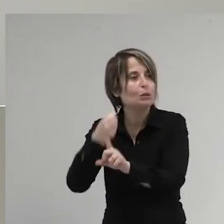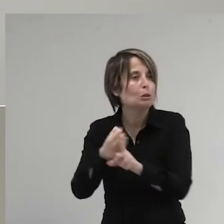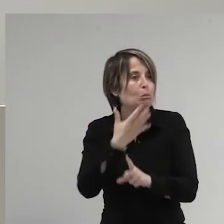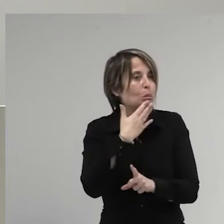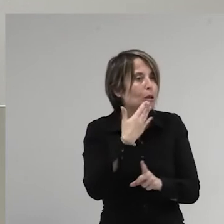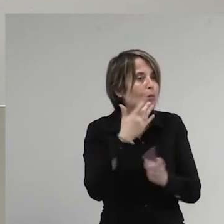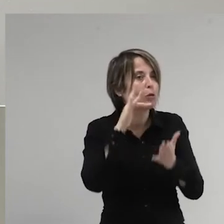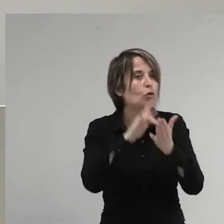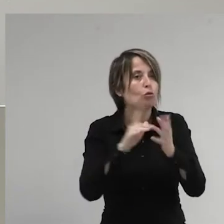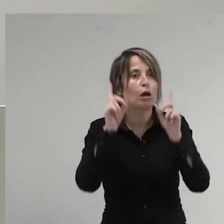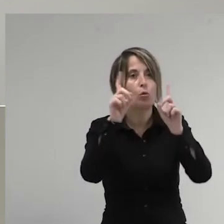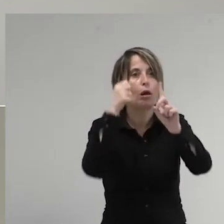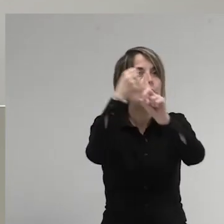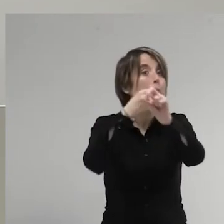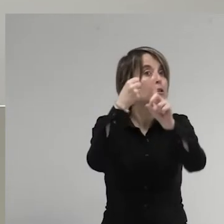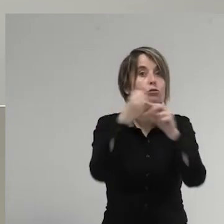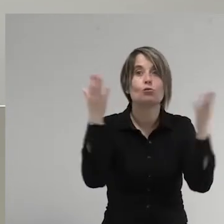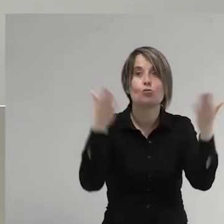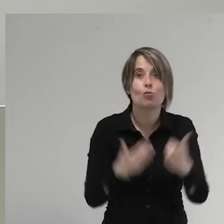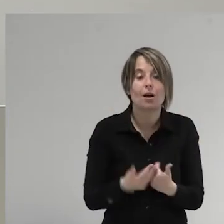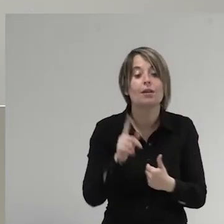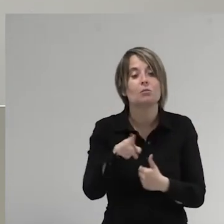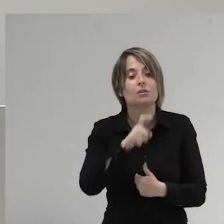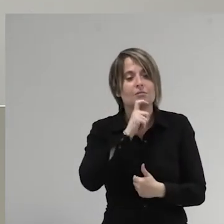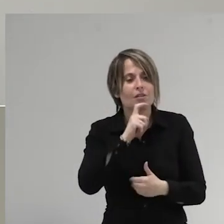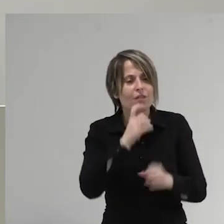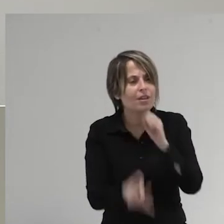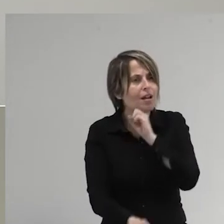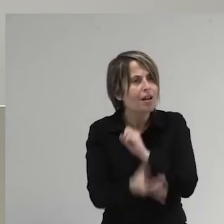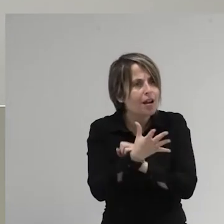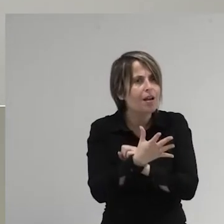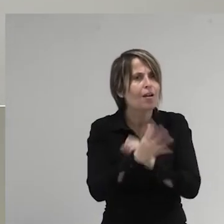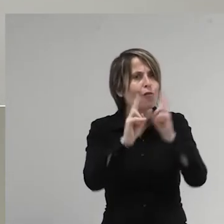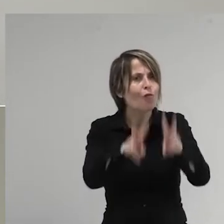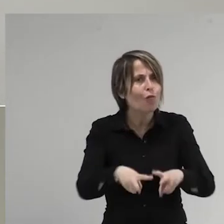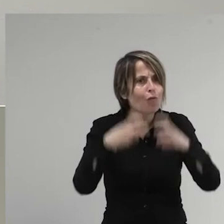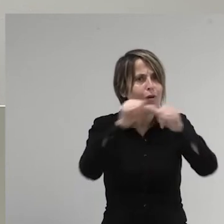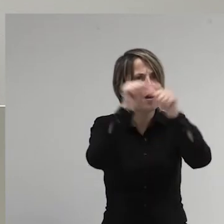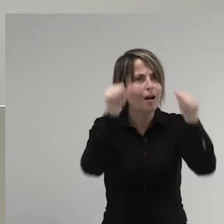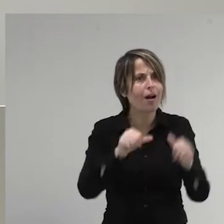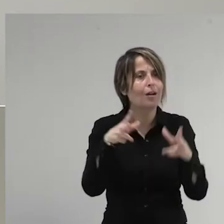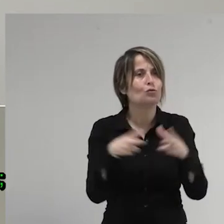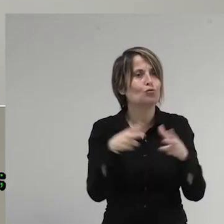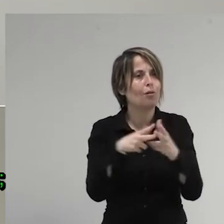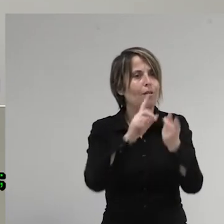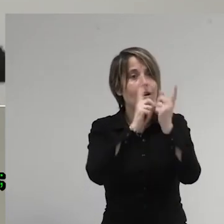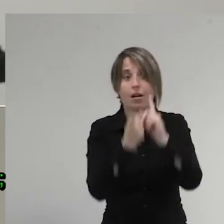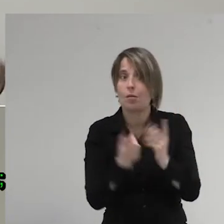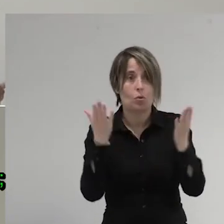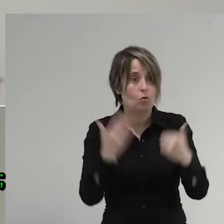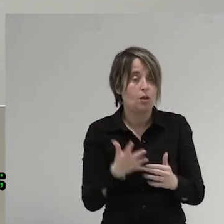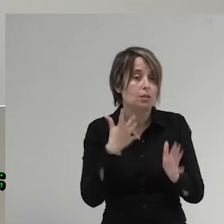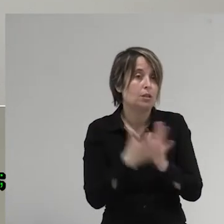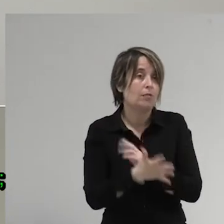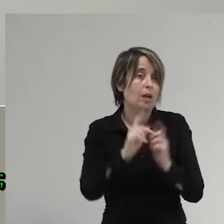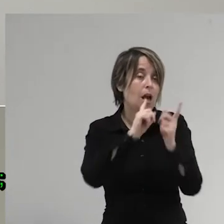instancias donde tú puedas hacer presión, pues es difícil generar una... O sea, los cambios sociales nunca han venido porque hayan sido moralmente